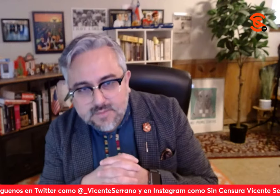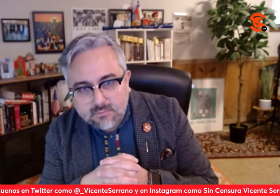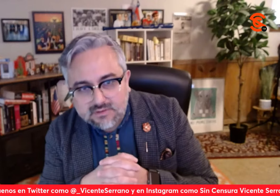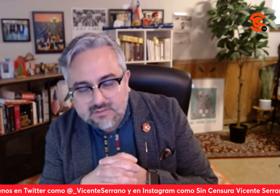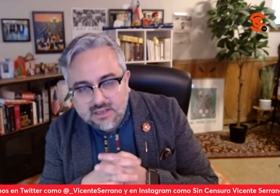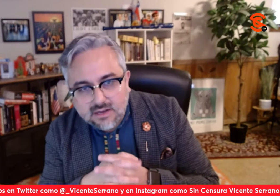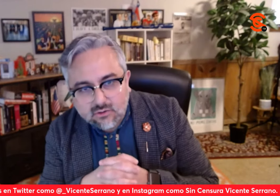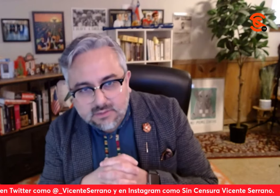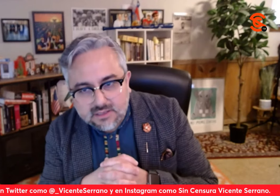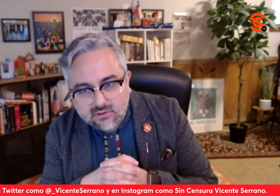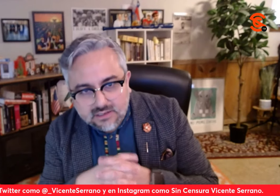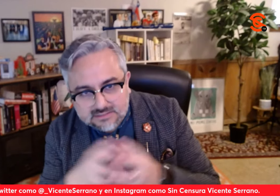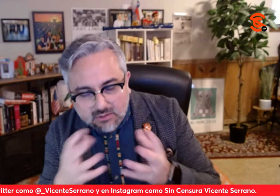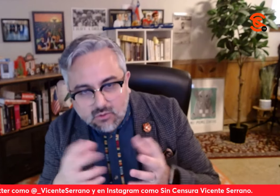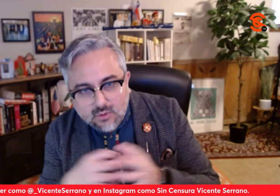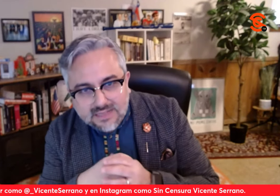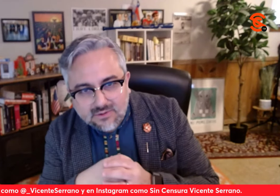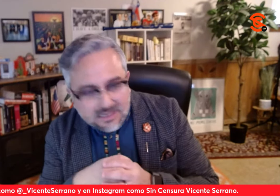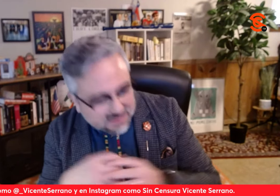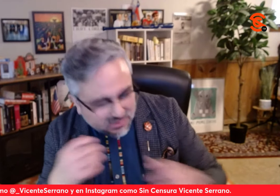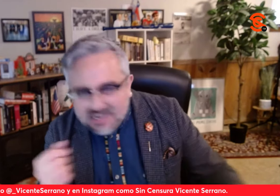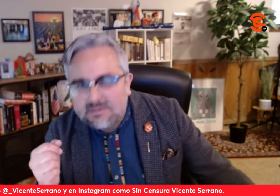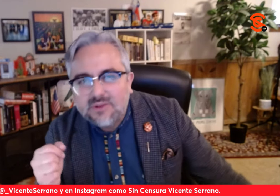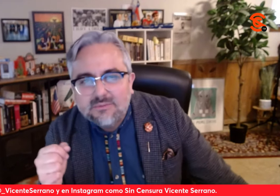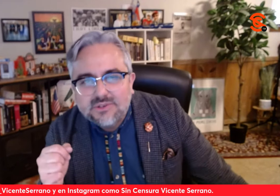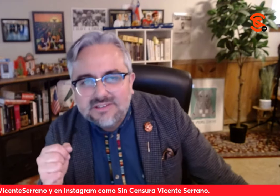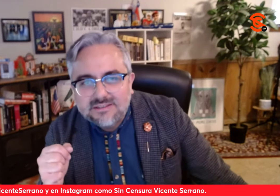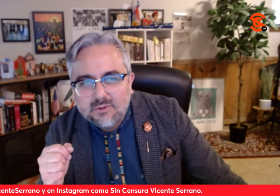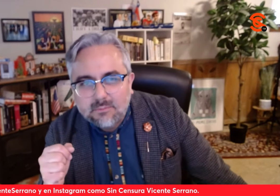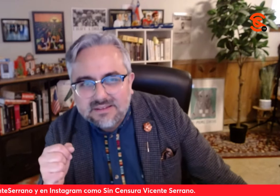que pues los médicos han est estado